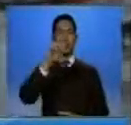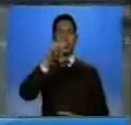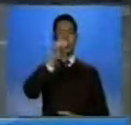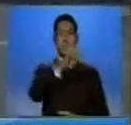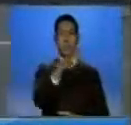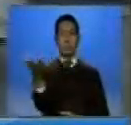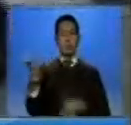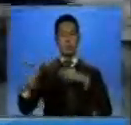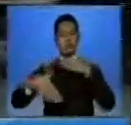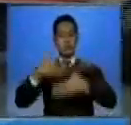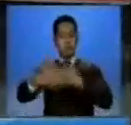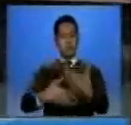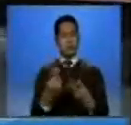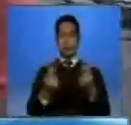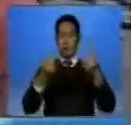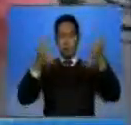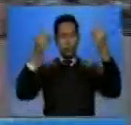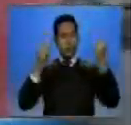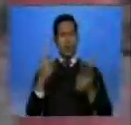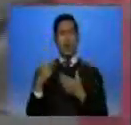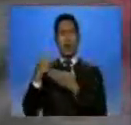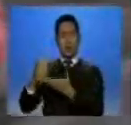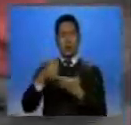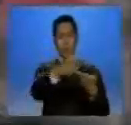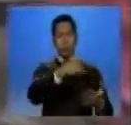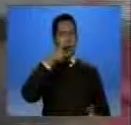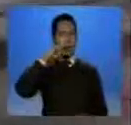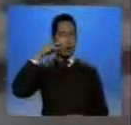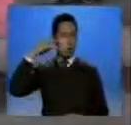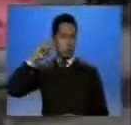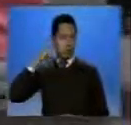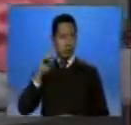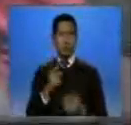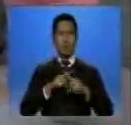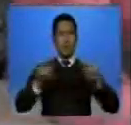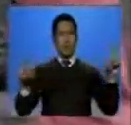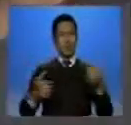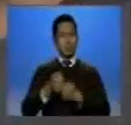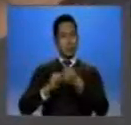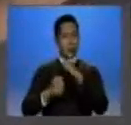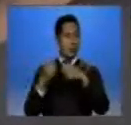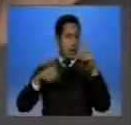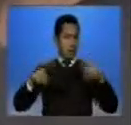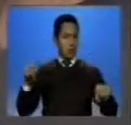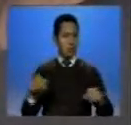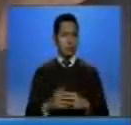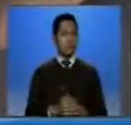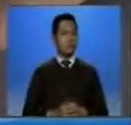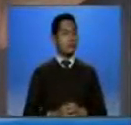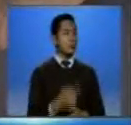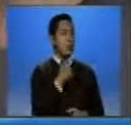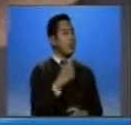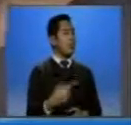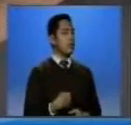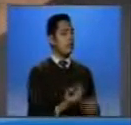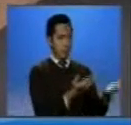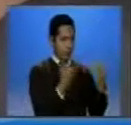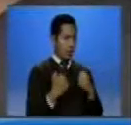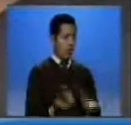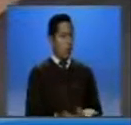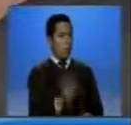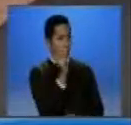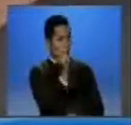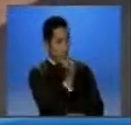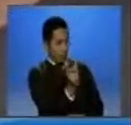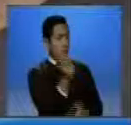este beneficio económico para los menores de edad. Sin embargo, ella encuentra algunos inconvenientes. Le dicen a uno que vaya a traer la tarjeta que